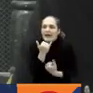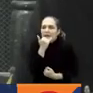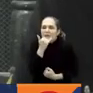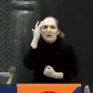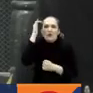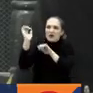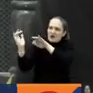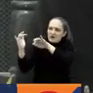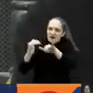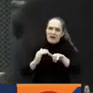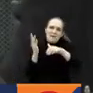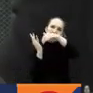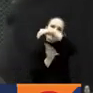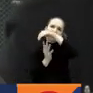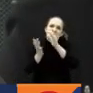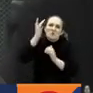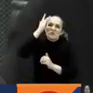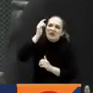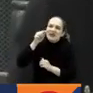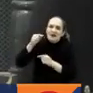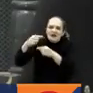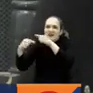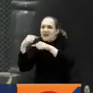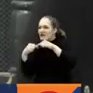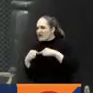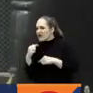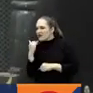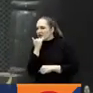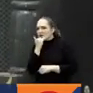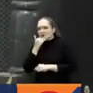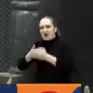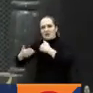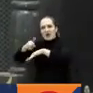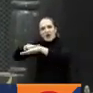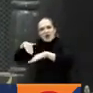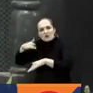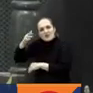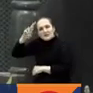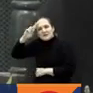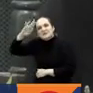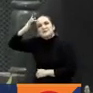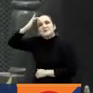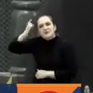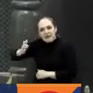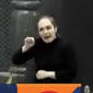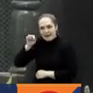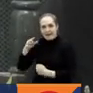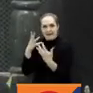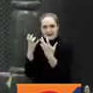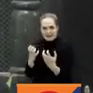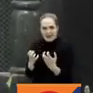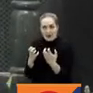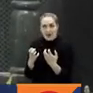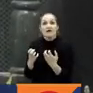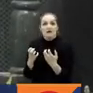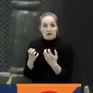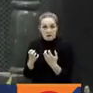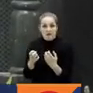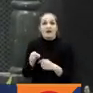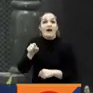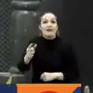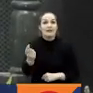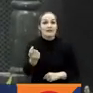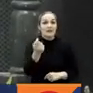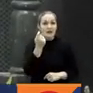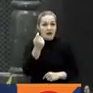migración, cuáles son sus raíces, sus causas y posiblemente se esté cometiendo los delitos también